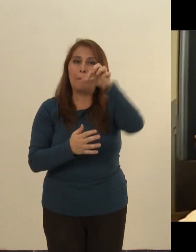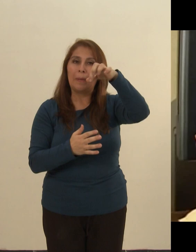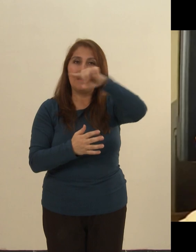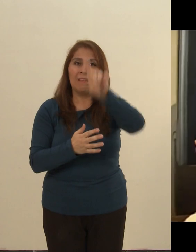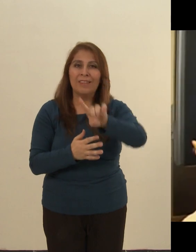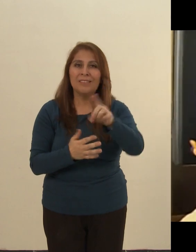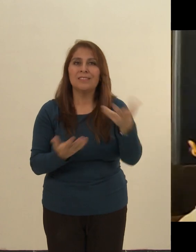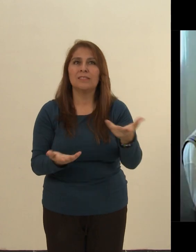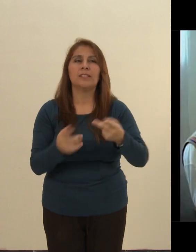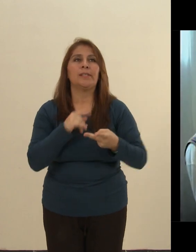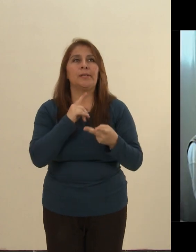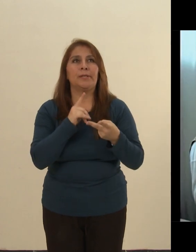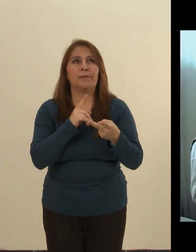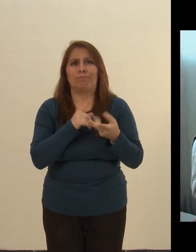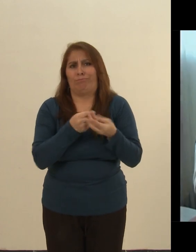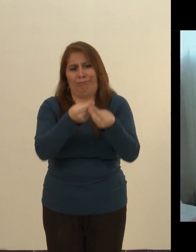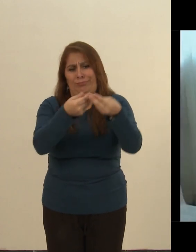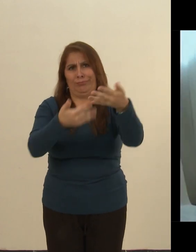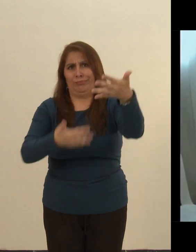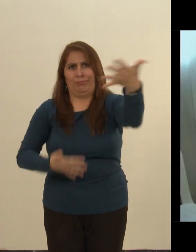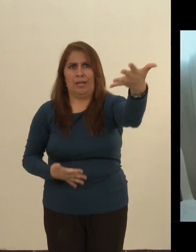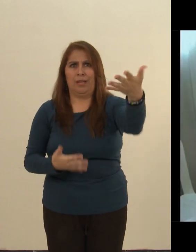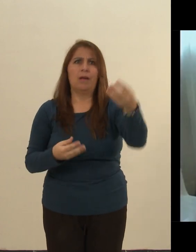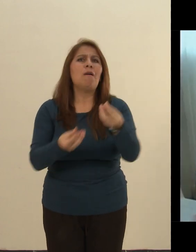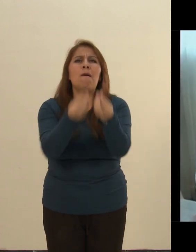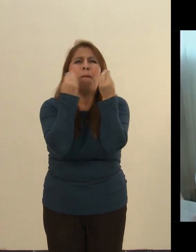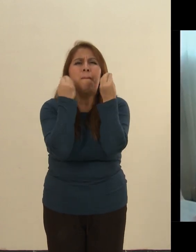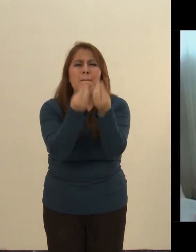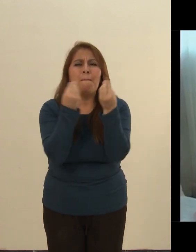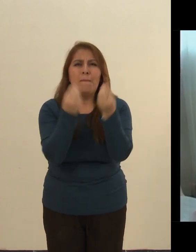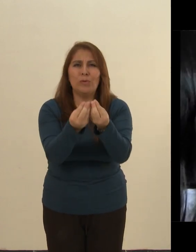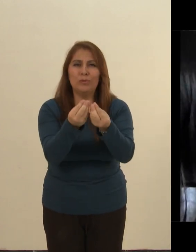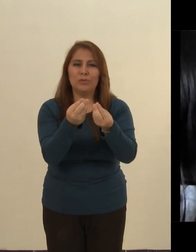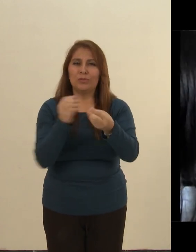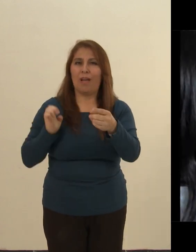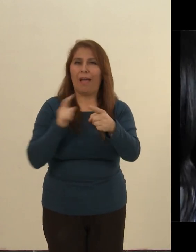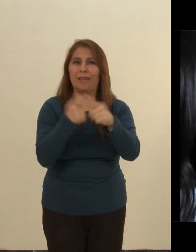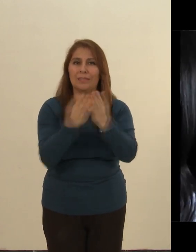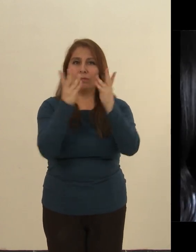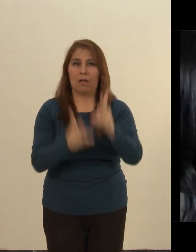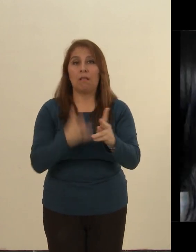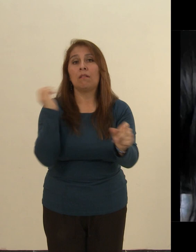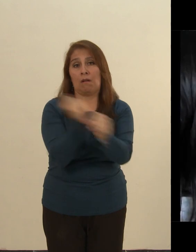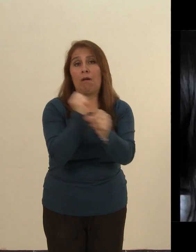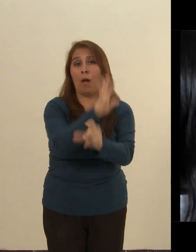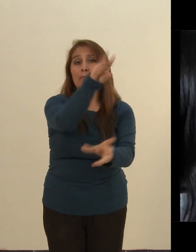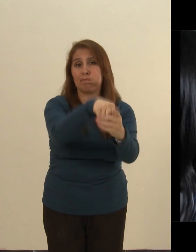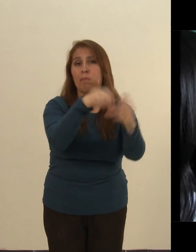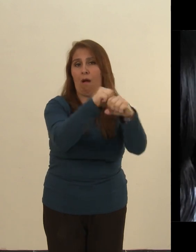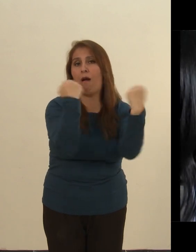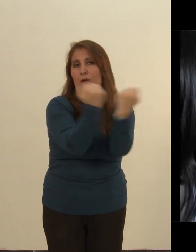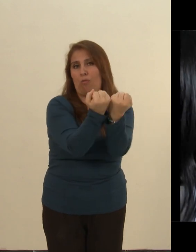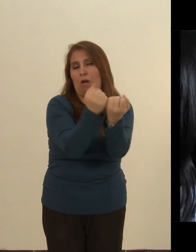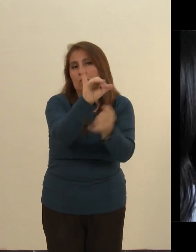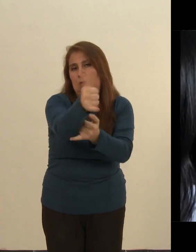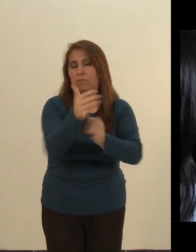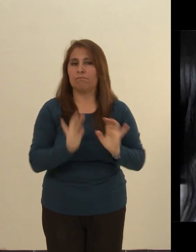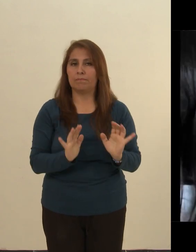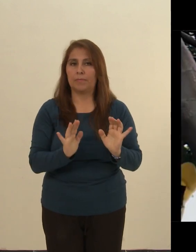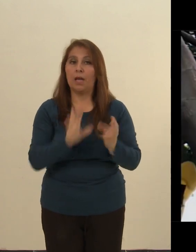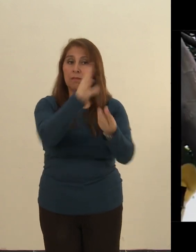las instituciones prestadoras de salud. Por supuesto, tenemos muchos egresados que se desempeñan como maestros de